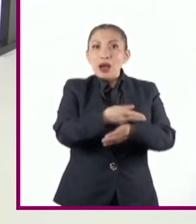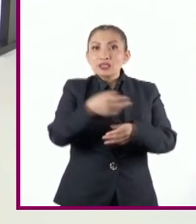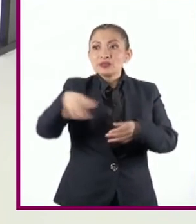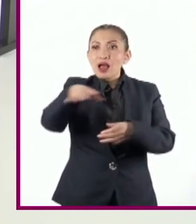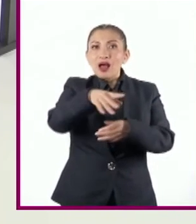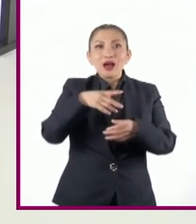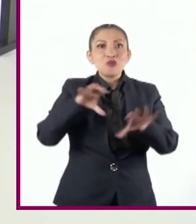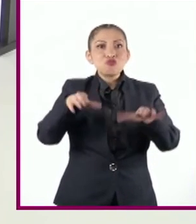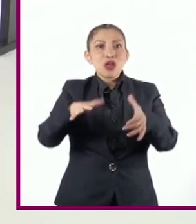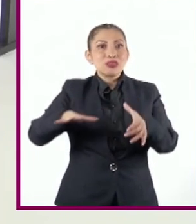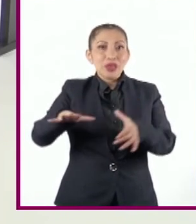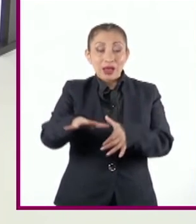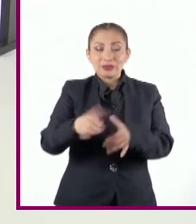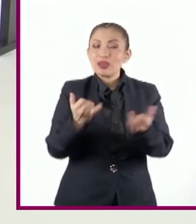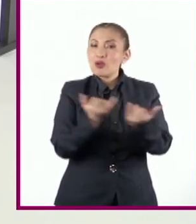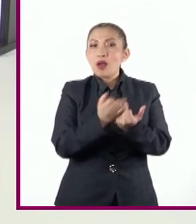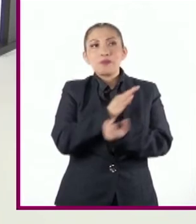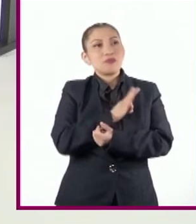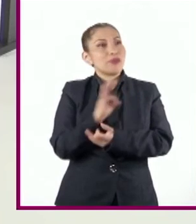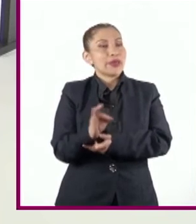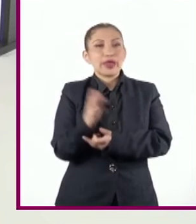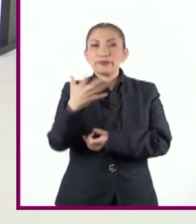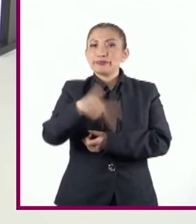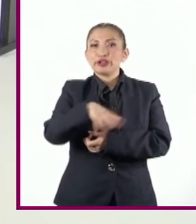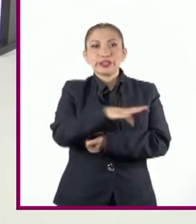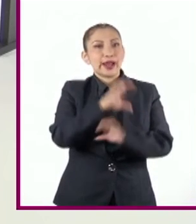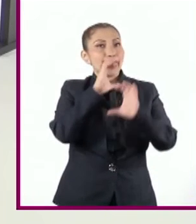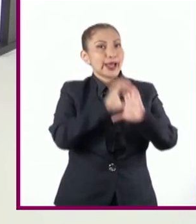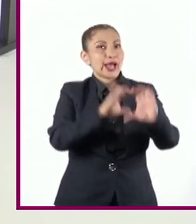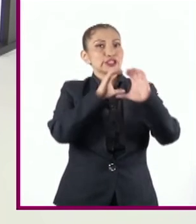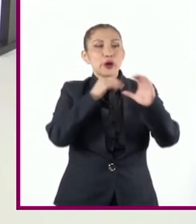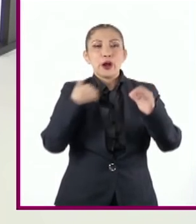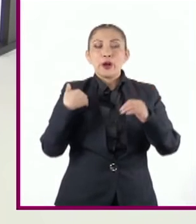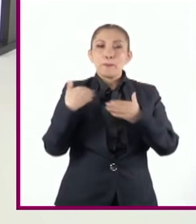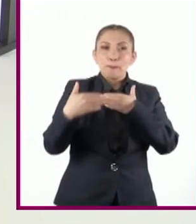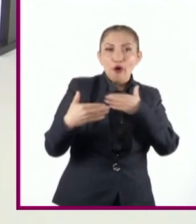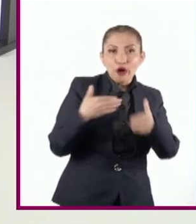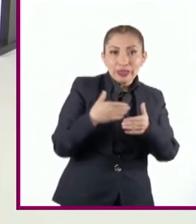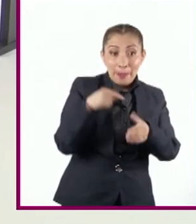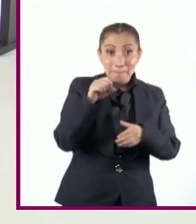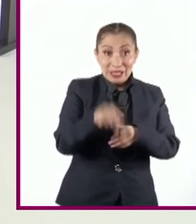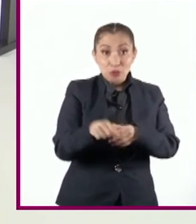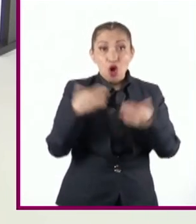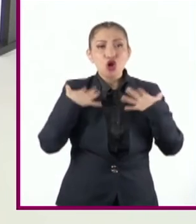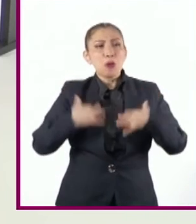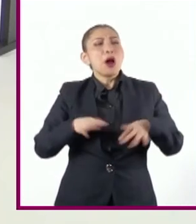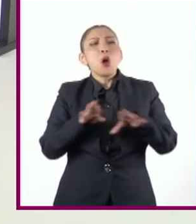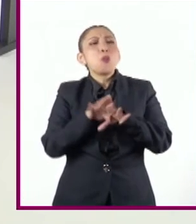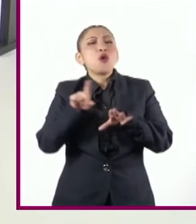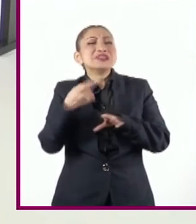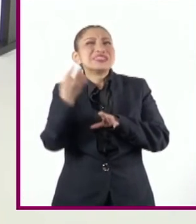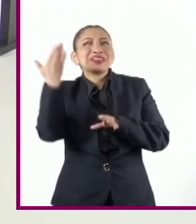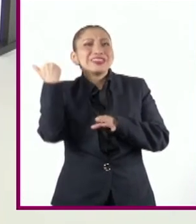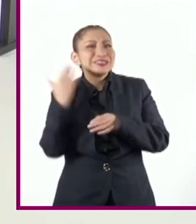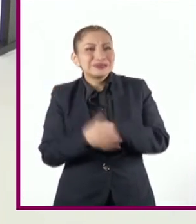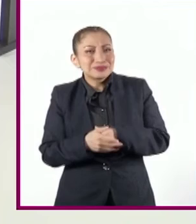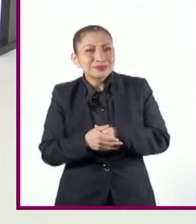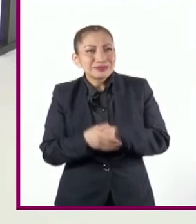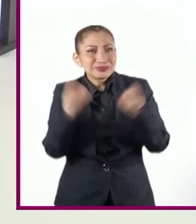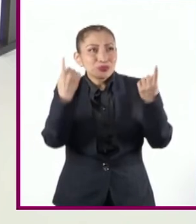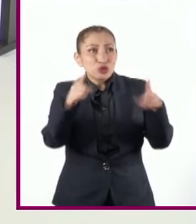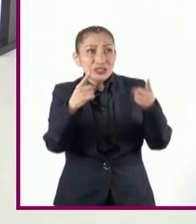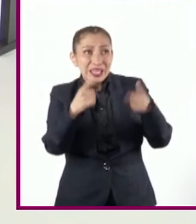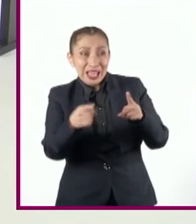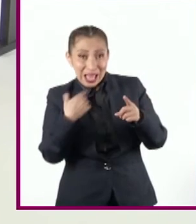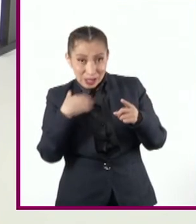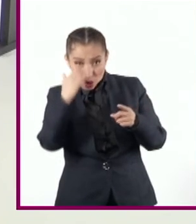estaba sucediendo. Lo mismo pueden hacer al buscar la canción de moda o la forma en que se vestían. ¿Esa moda o música